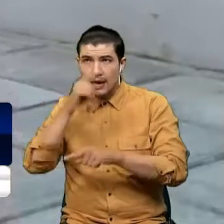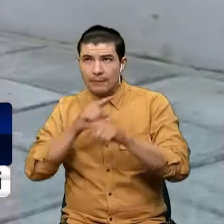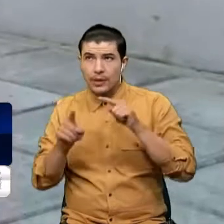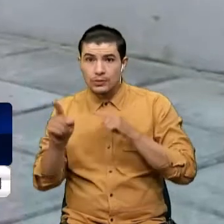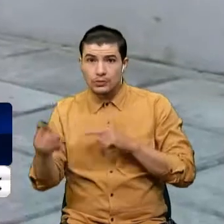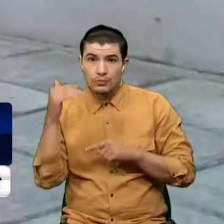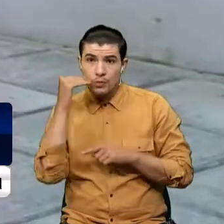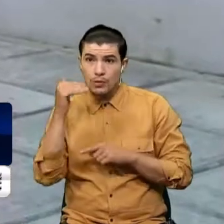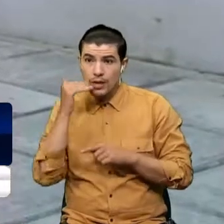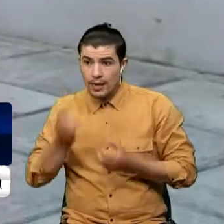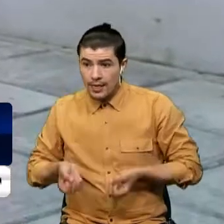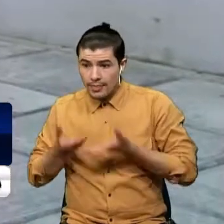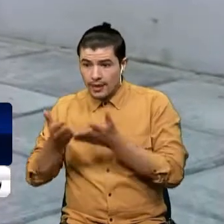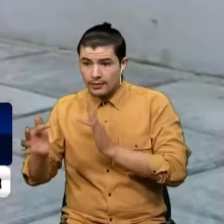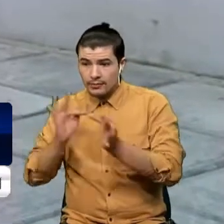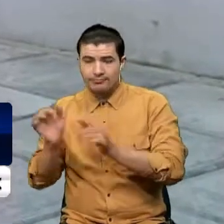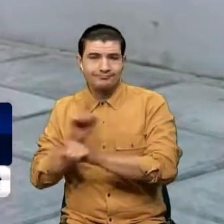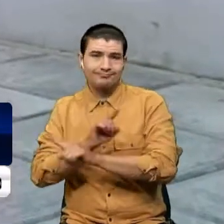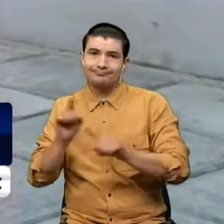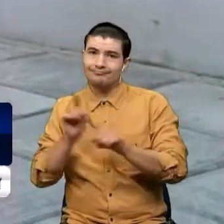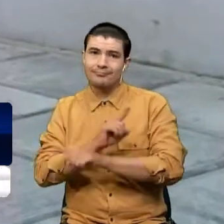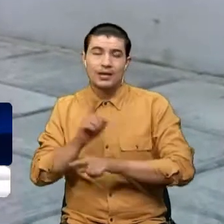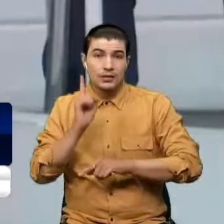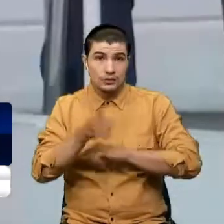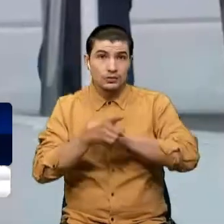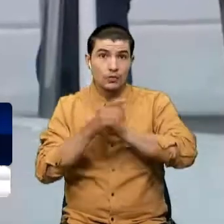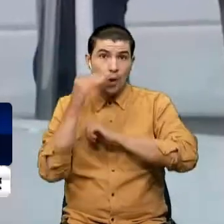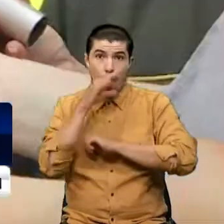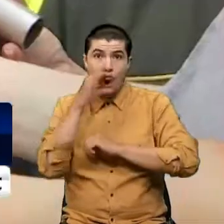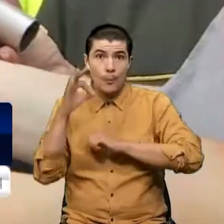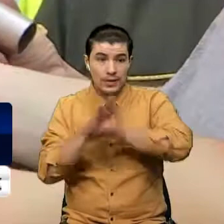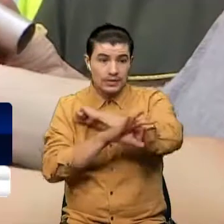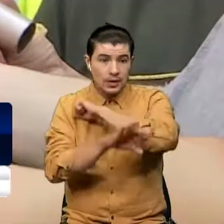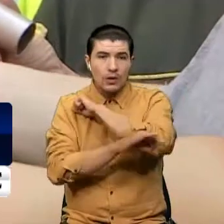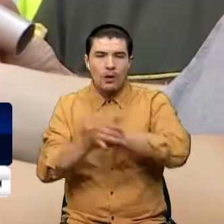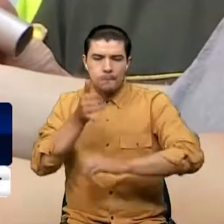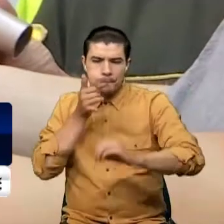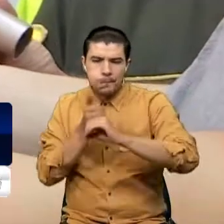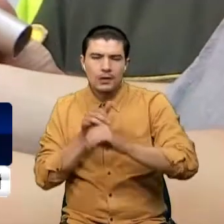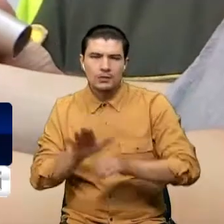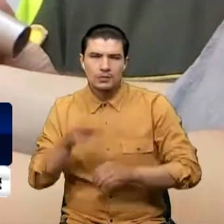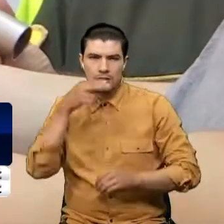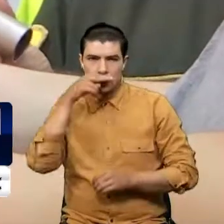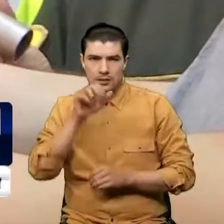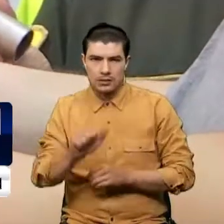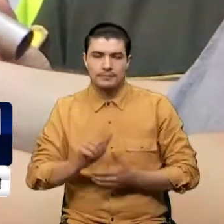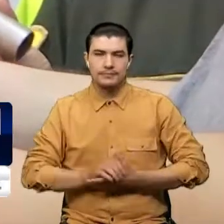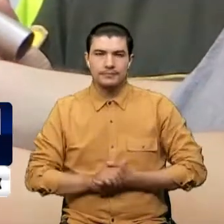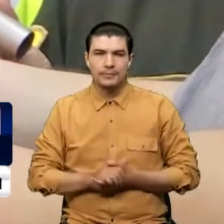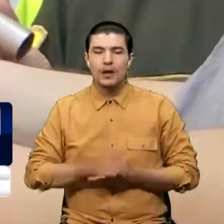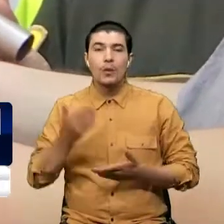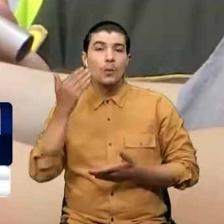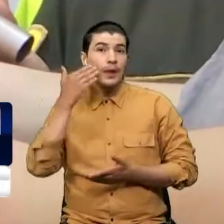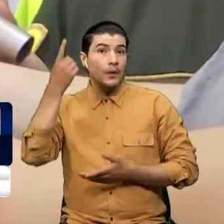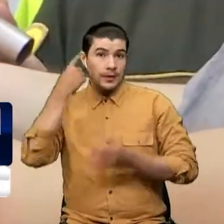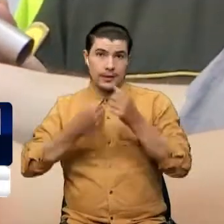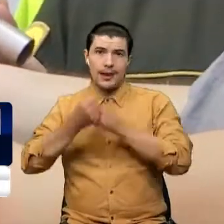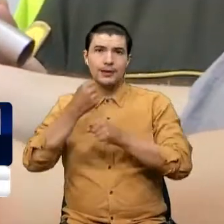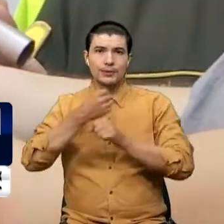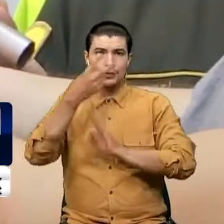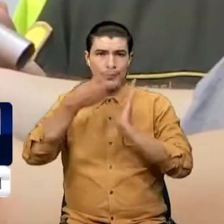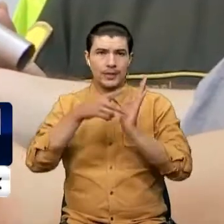tratamiento la menor fue abusada por su psicólogo ese es un acontecimiento ocurrido en el año 2016